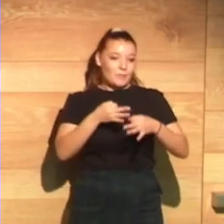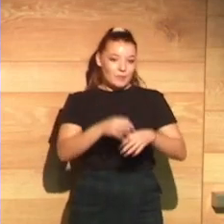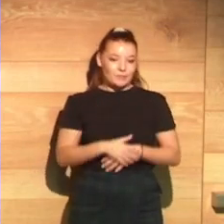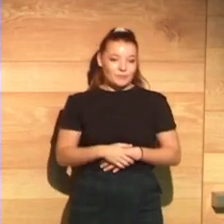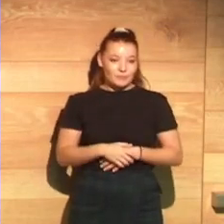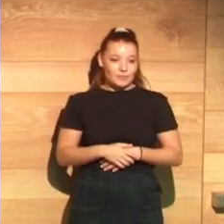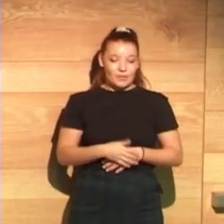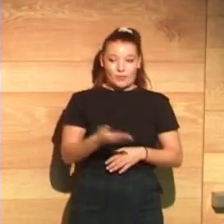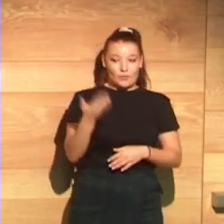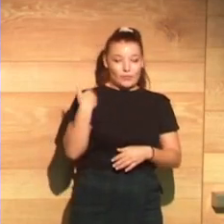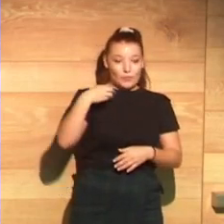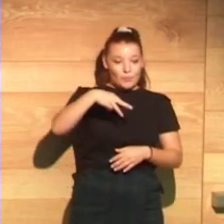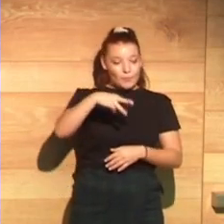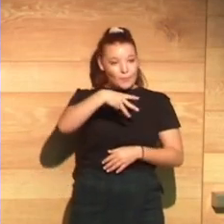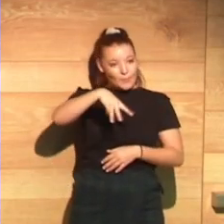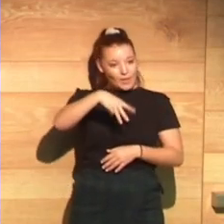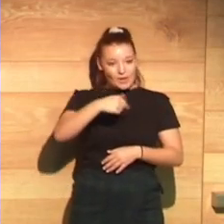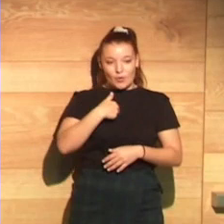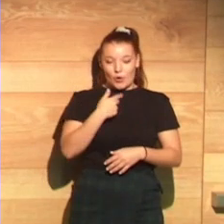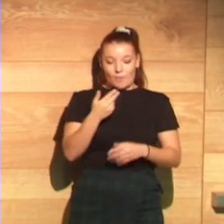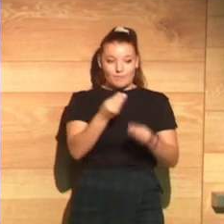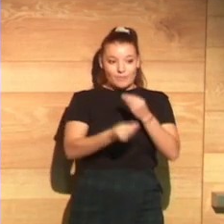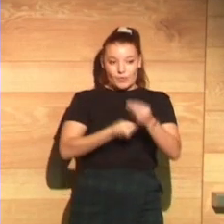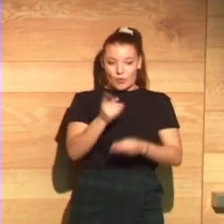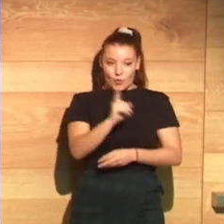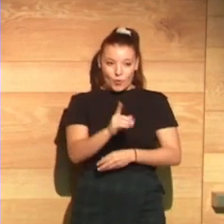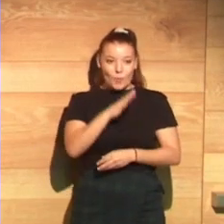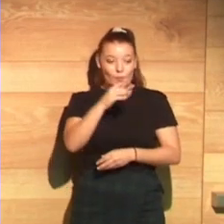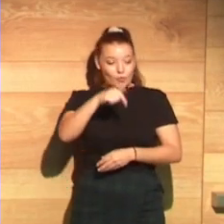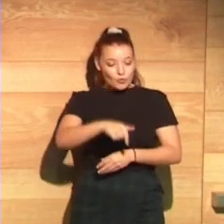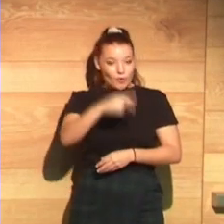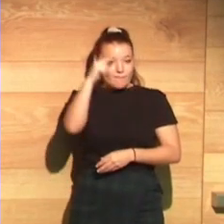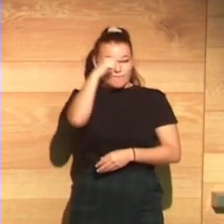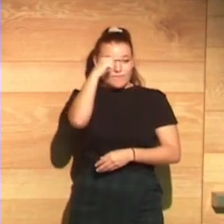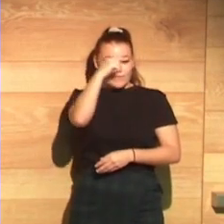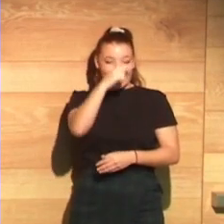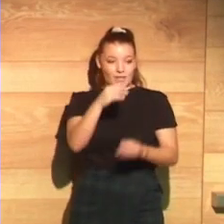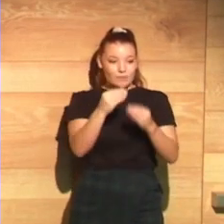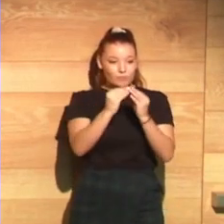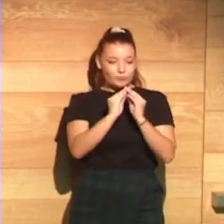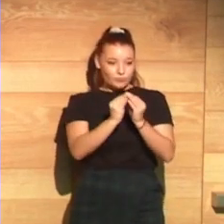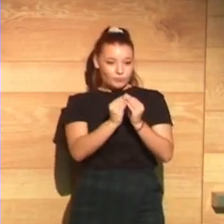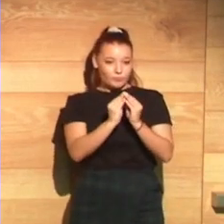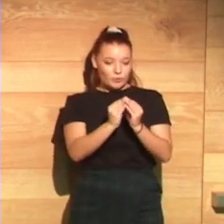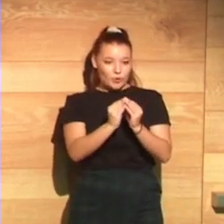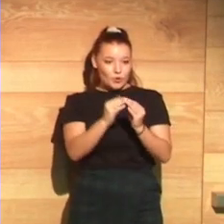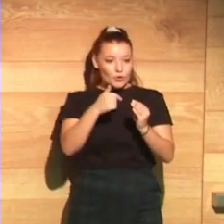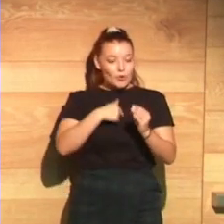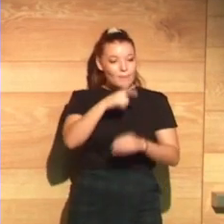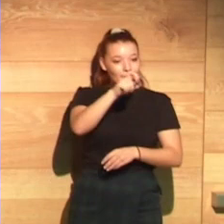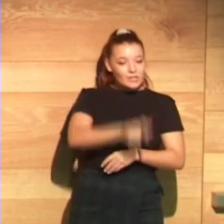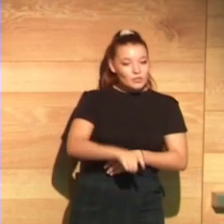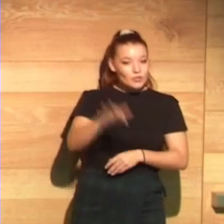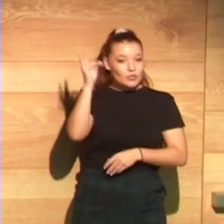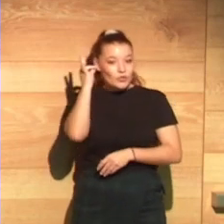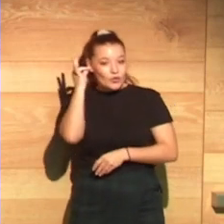menos mal que no hice Marilyn en aquel momento, porque yo cuando hice Frida no soy la